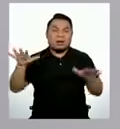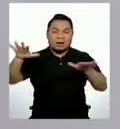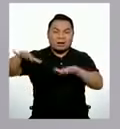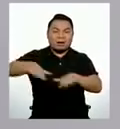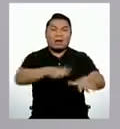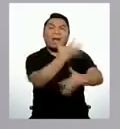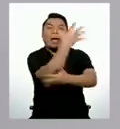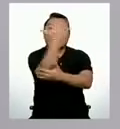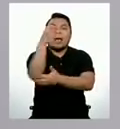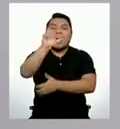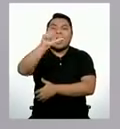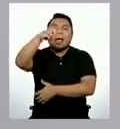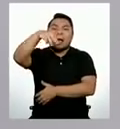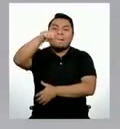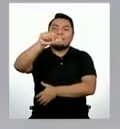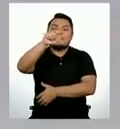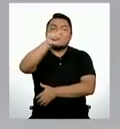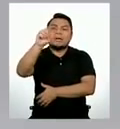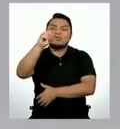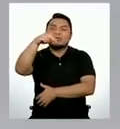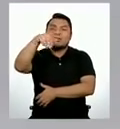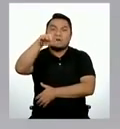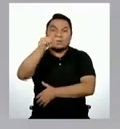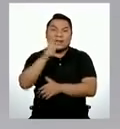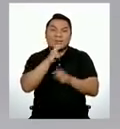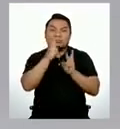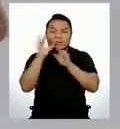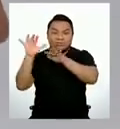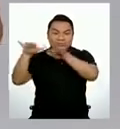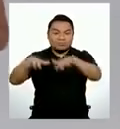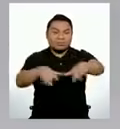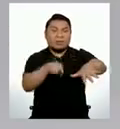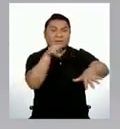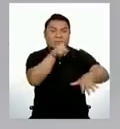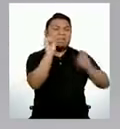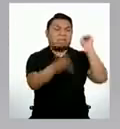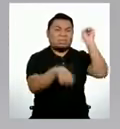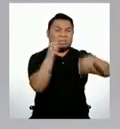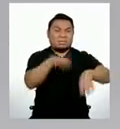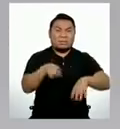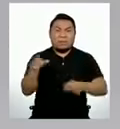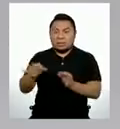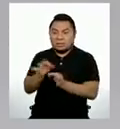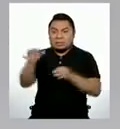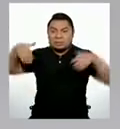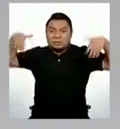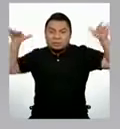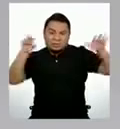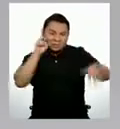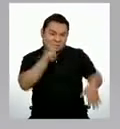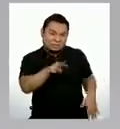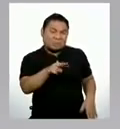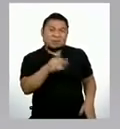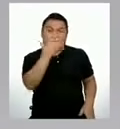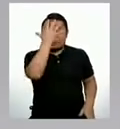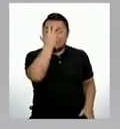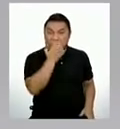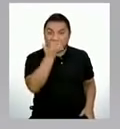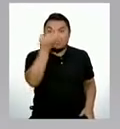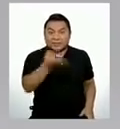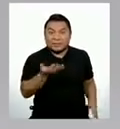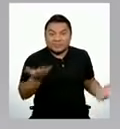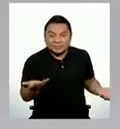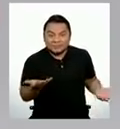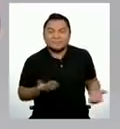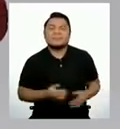generosamente regaló a las comunidades. ¿Crees que estaría contento o estaría furioso como estuvo con el mal amigo? Y